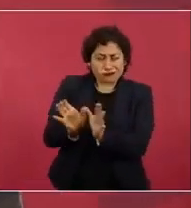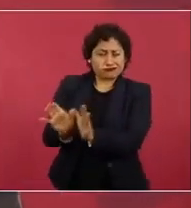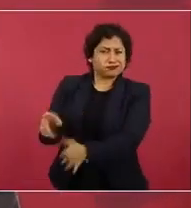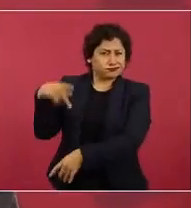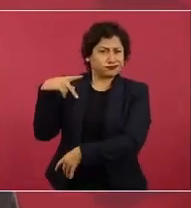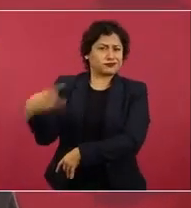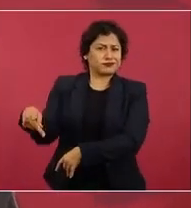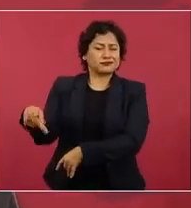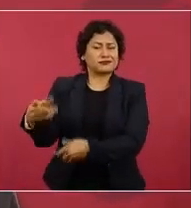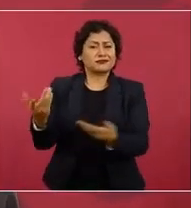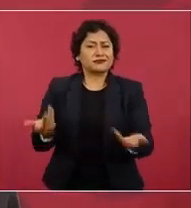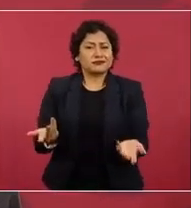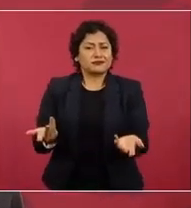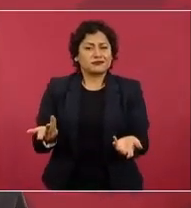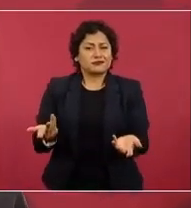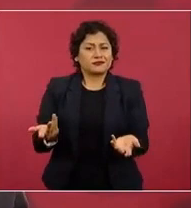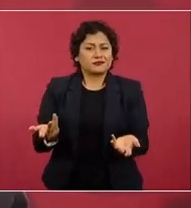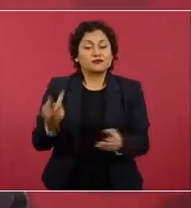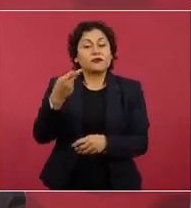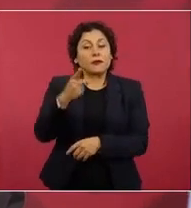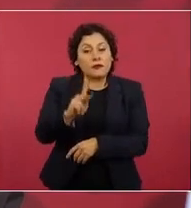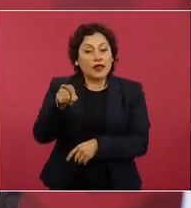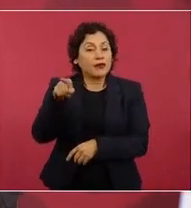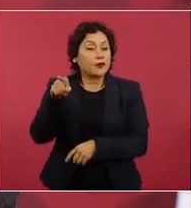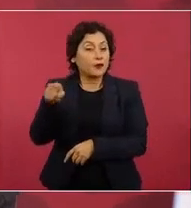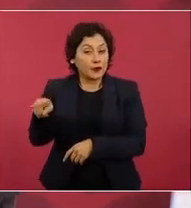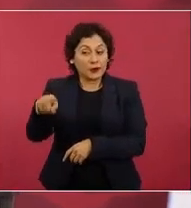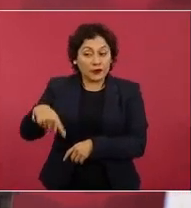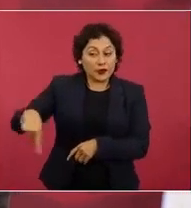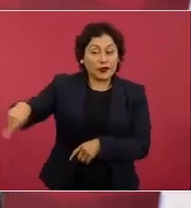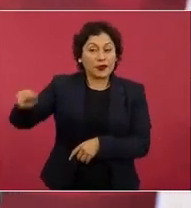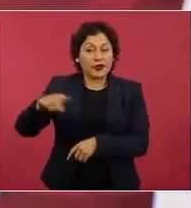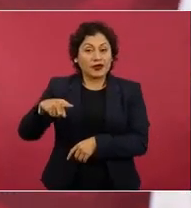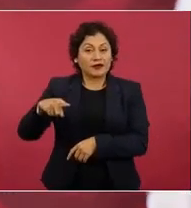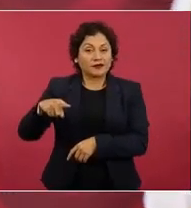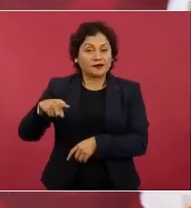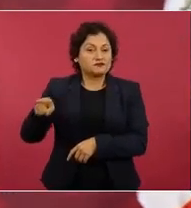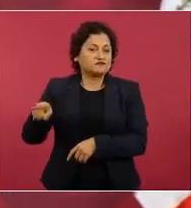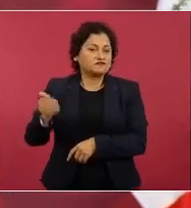Lo aceptan los